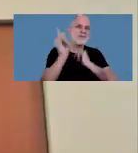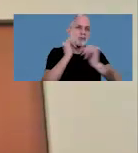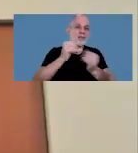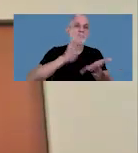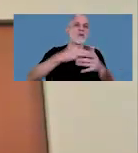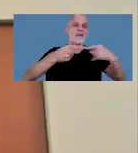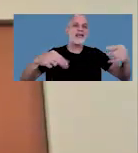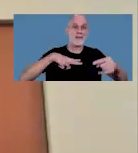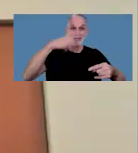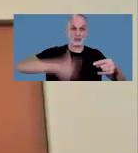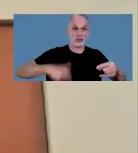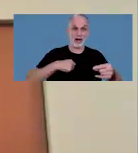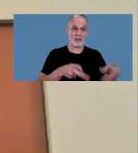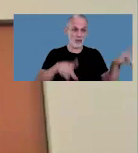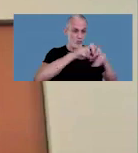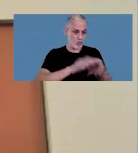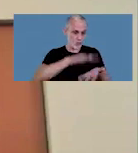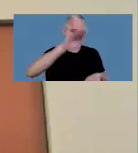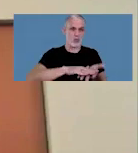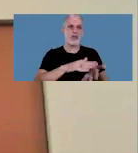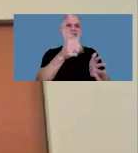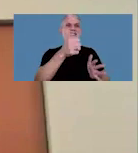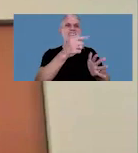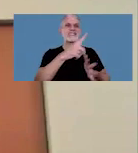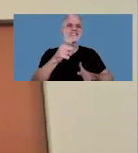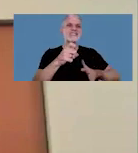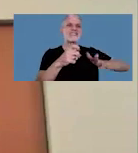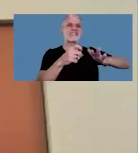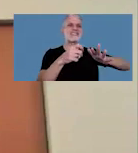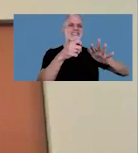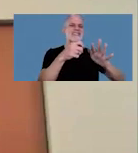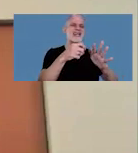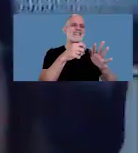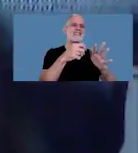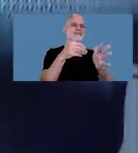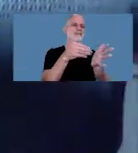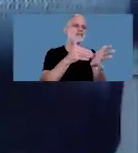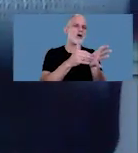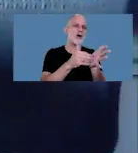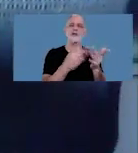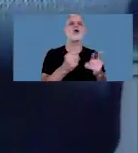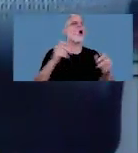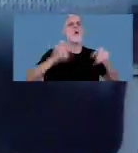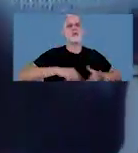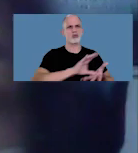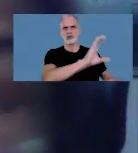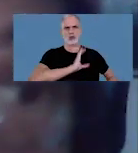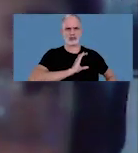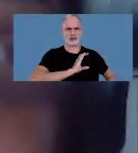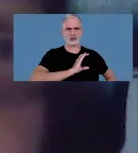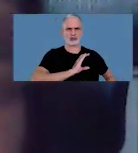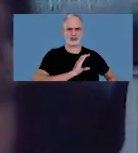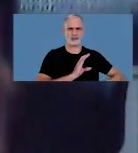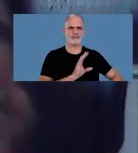personales cuando los ingresos superen los 6.600.000 brutos o netos? No, brutos, ingresos brutos.